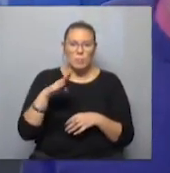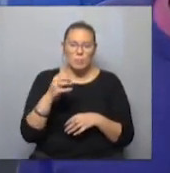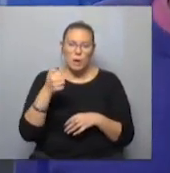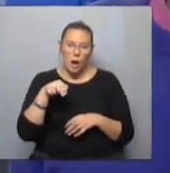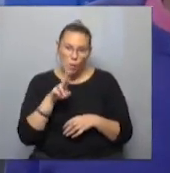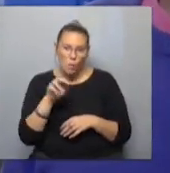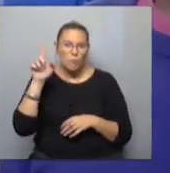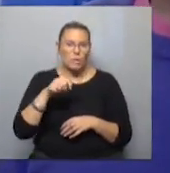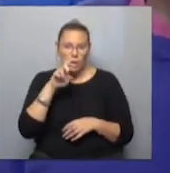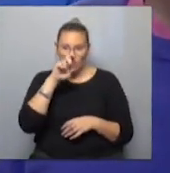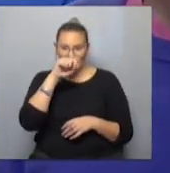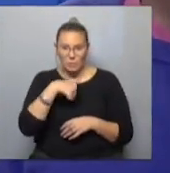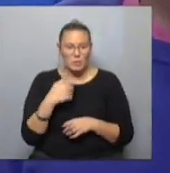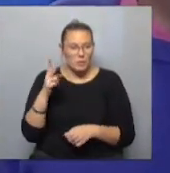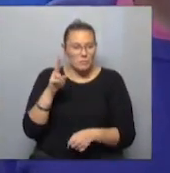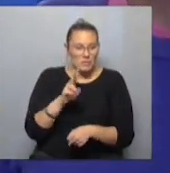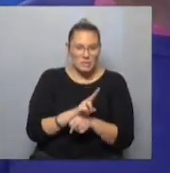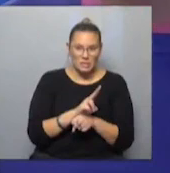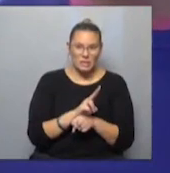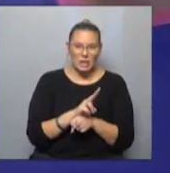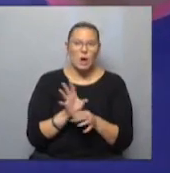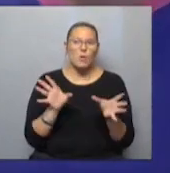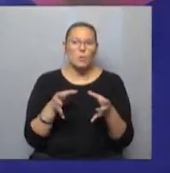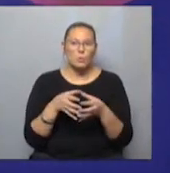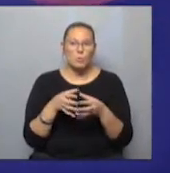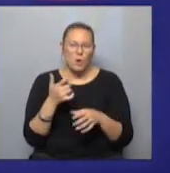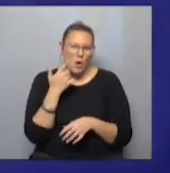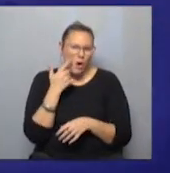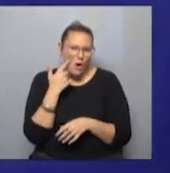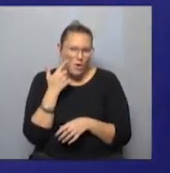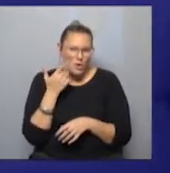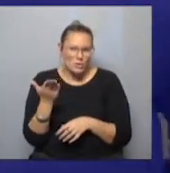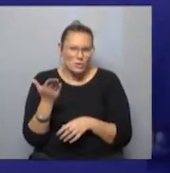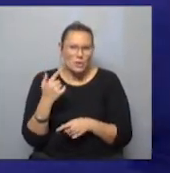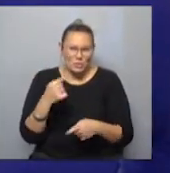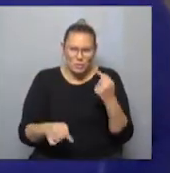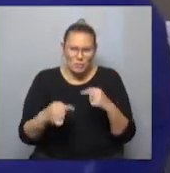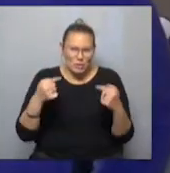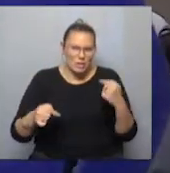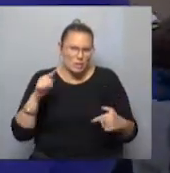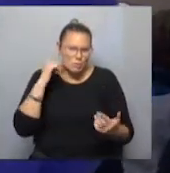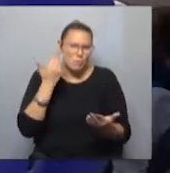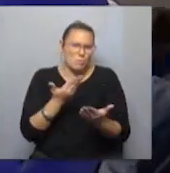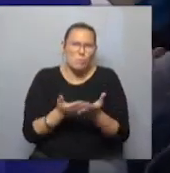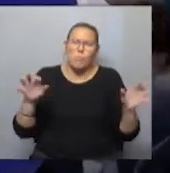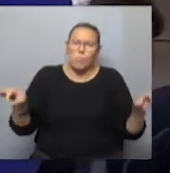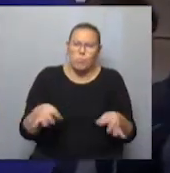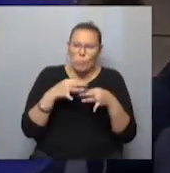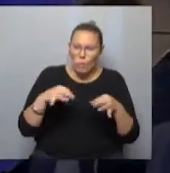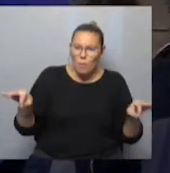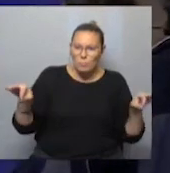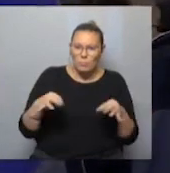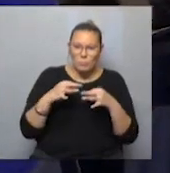viene a Montevideo de visita. Es un grupo muy conocido por sus diferentes propuestas